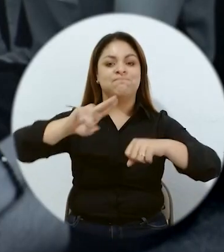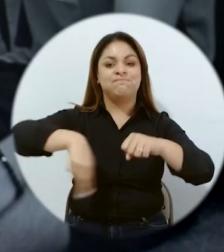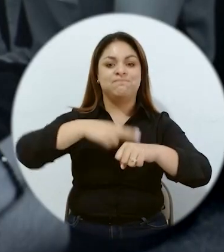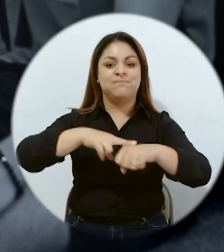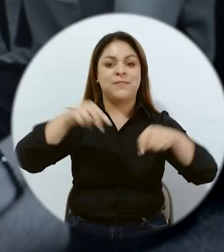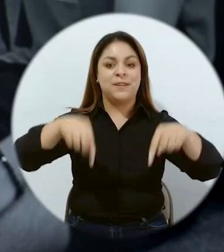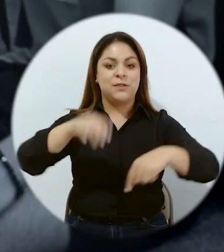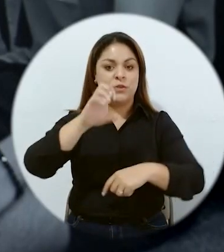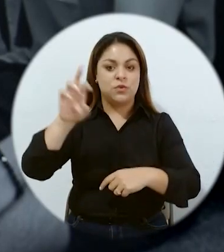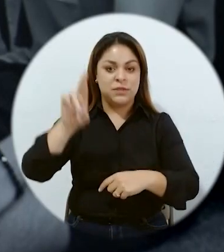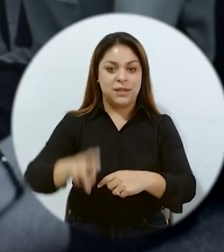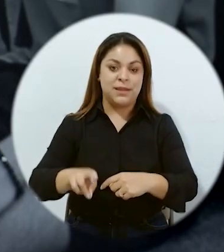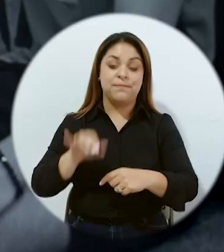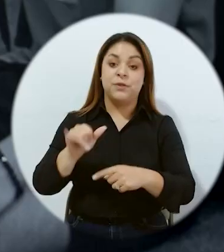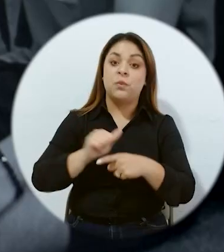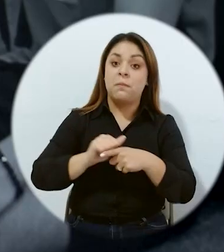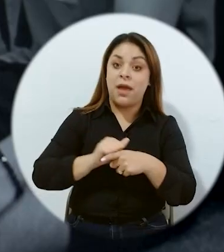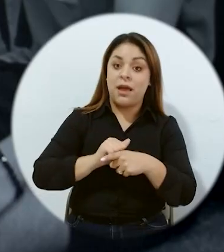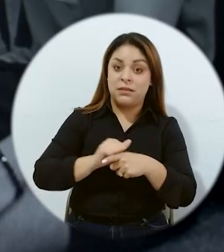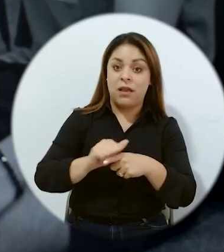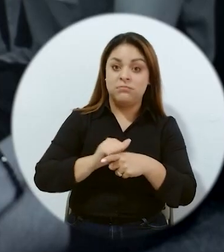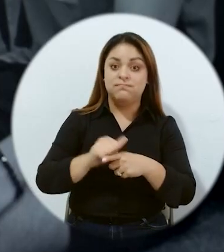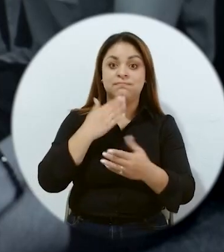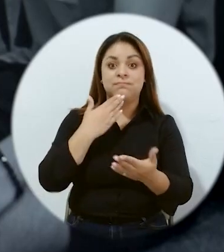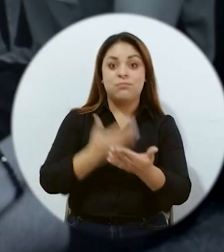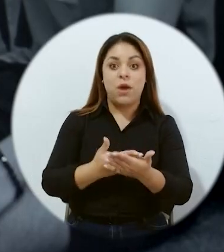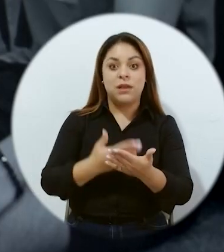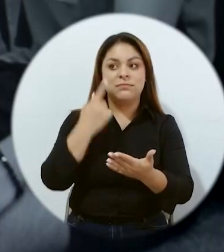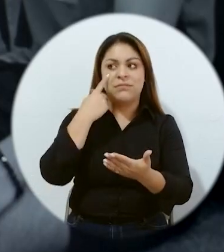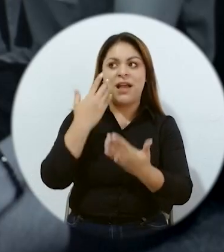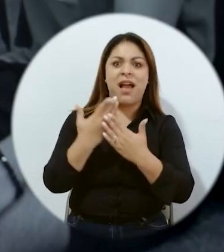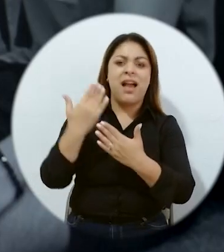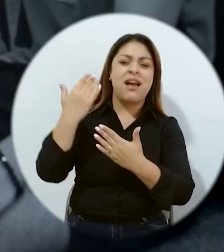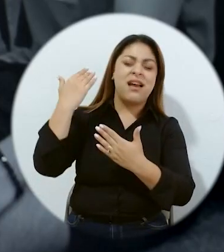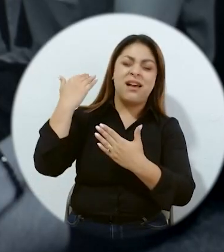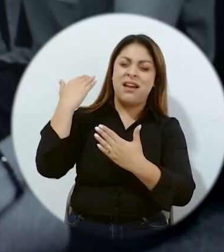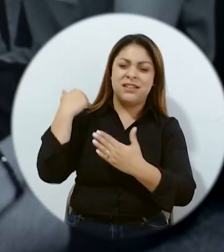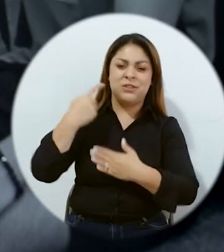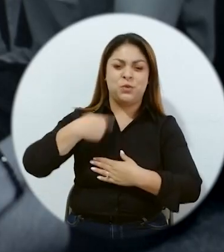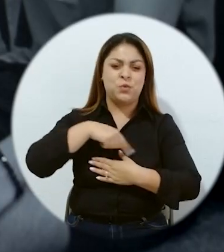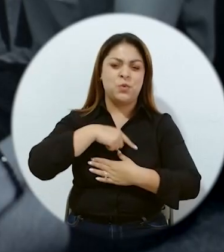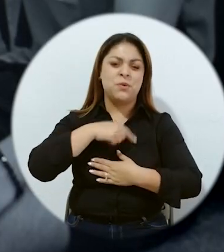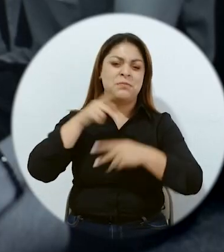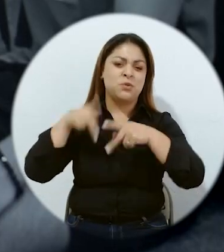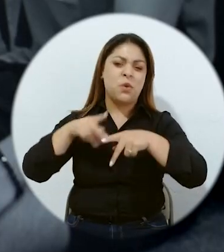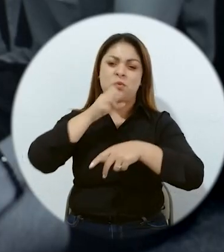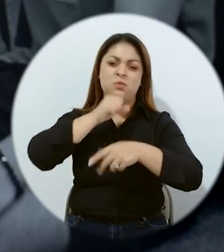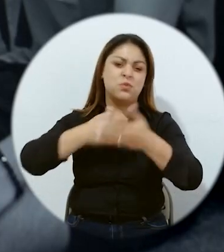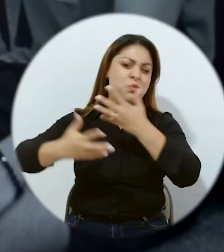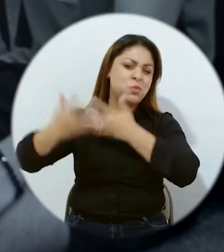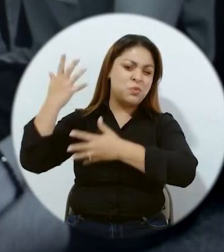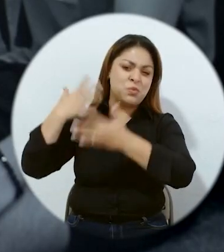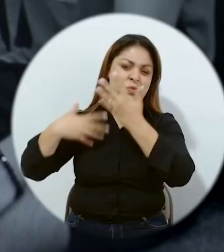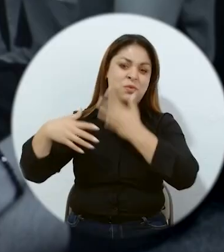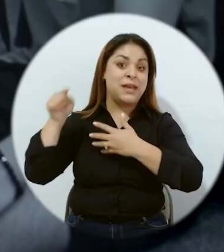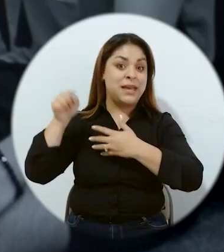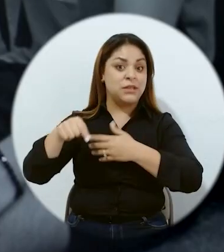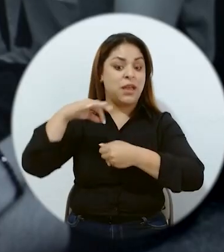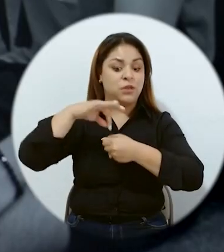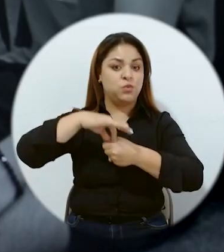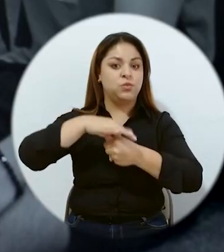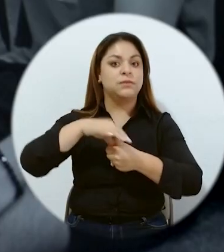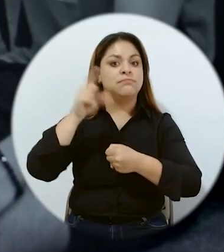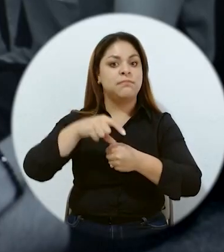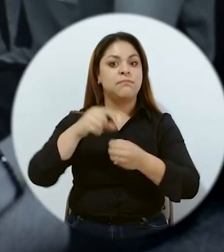Rica. Prácticas que probablemente responden a las que tenían nuestros ancestros, que hacen que la agricultura sea